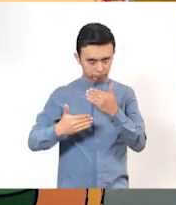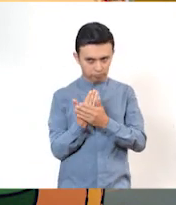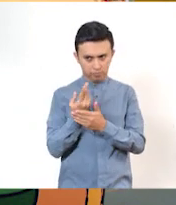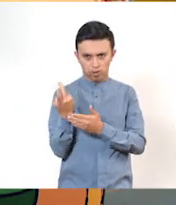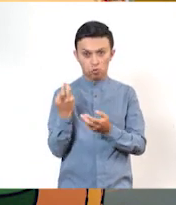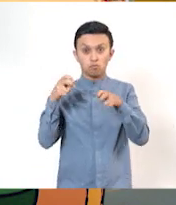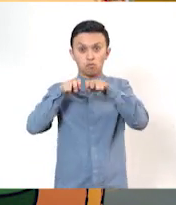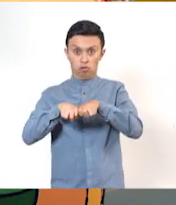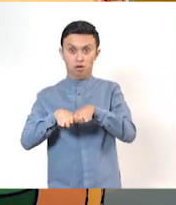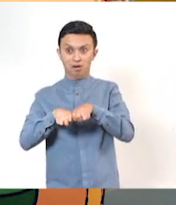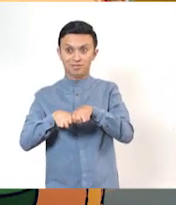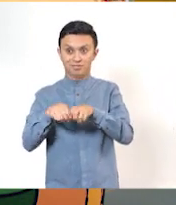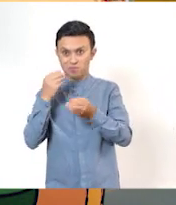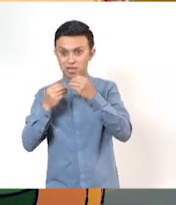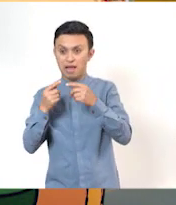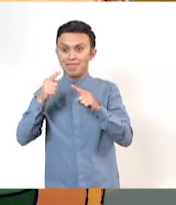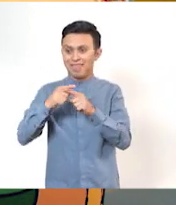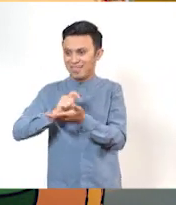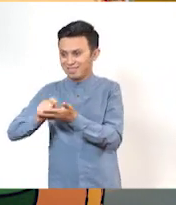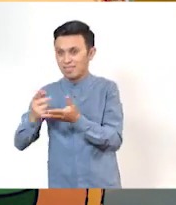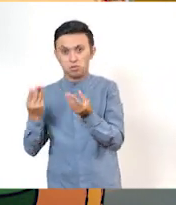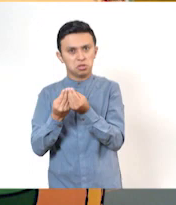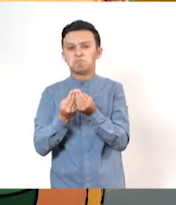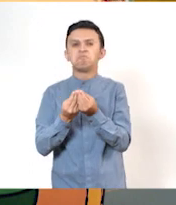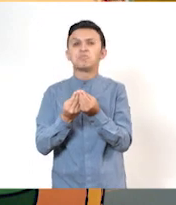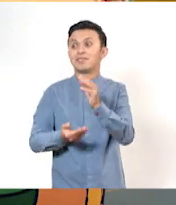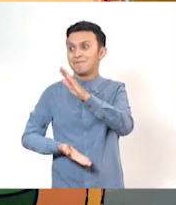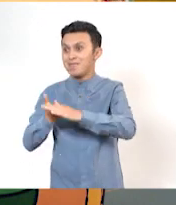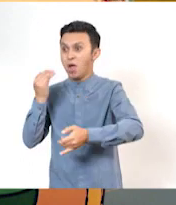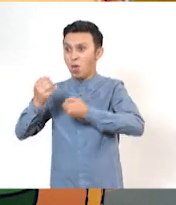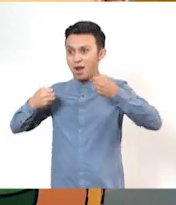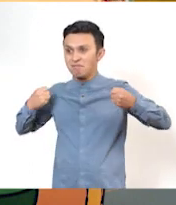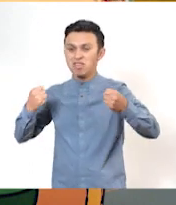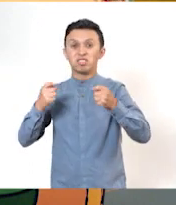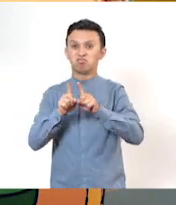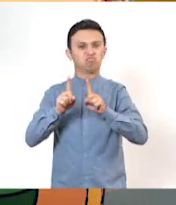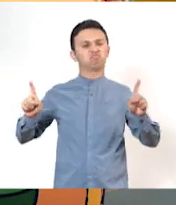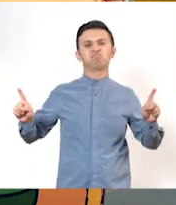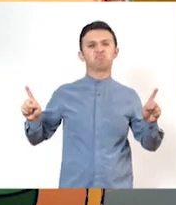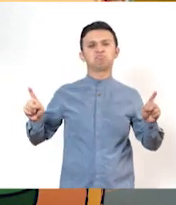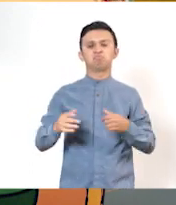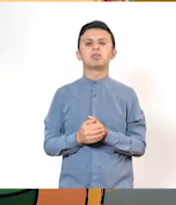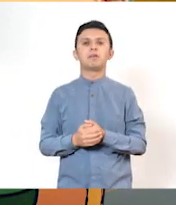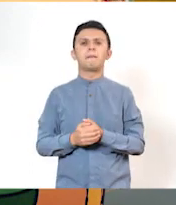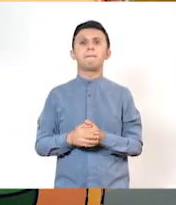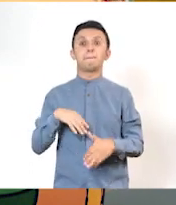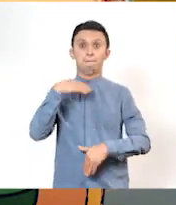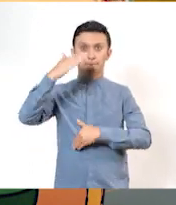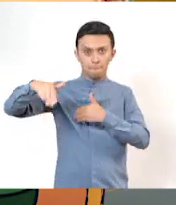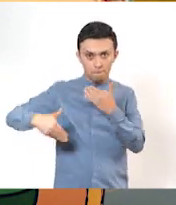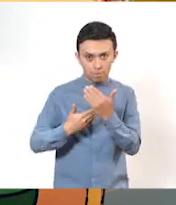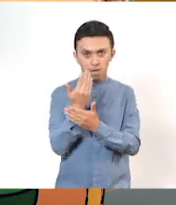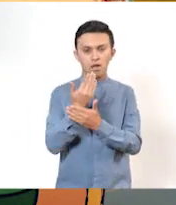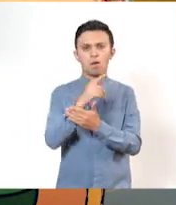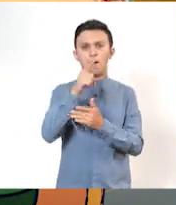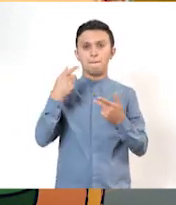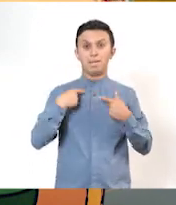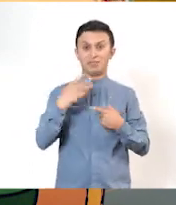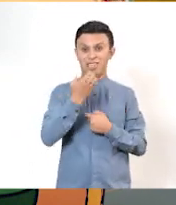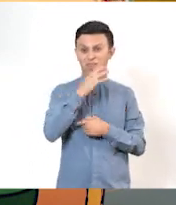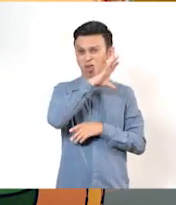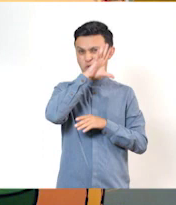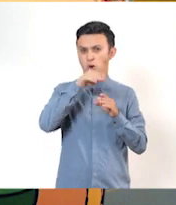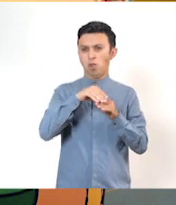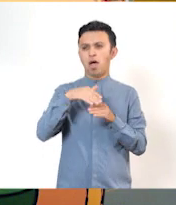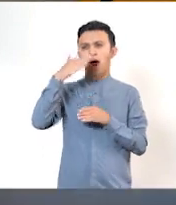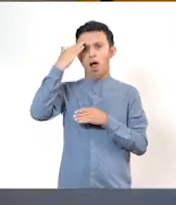siguiente no se sentaron juntas en el recreo, no hicieron la tarea juntas y no se fueron juntas a jugar a los columpios. Y al día siguiente ya toda la escuela sabía por